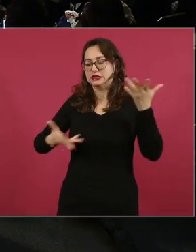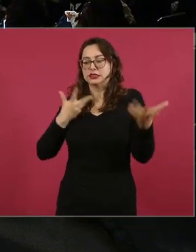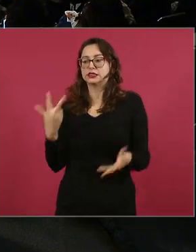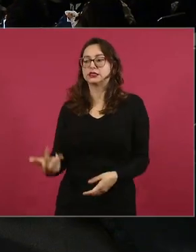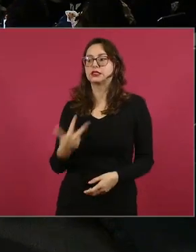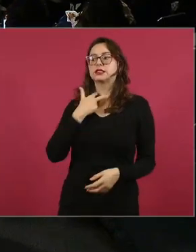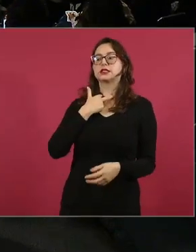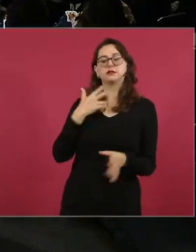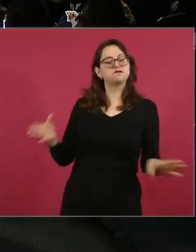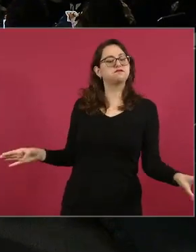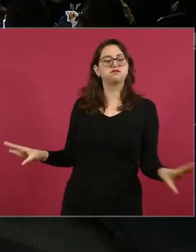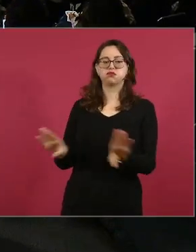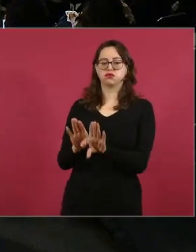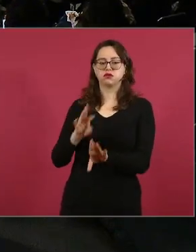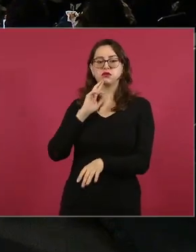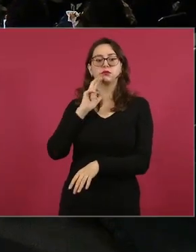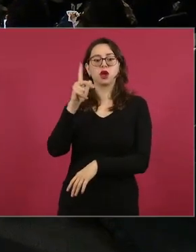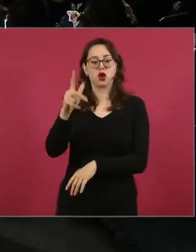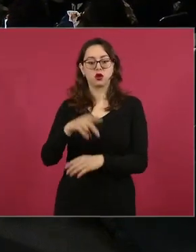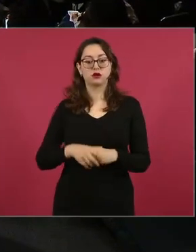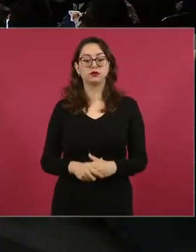Esto es,